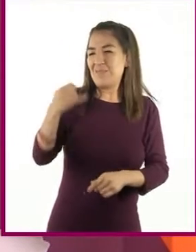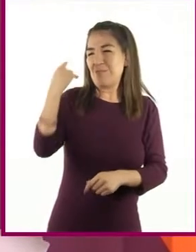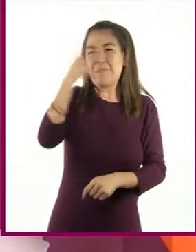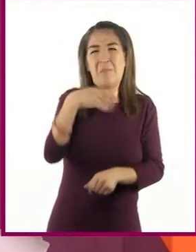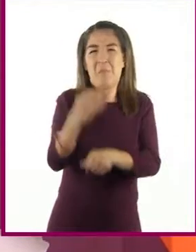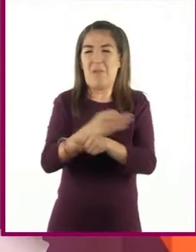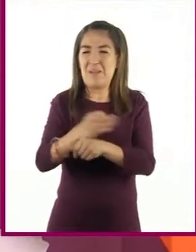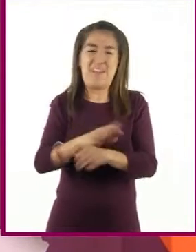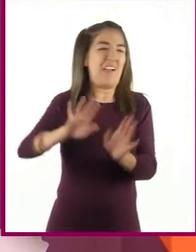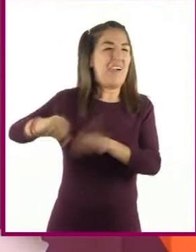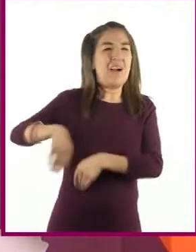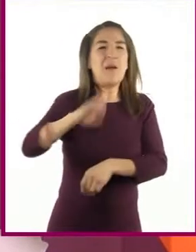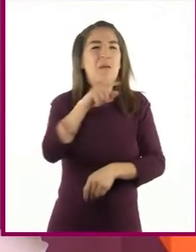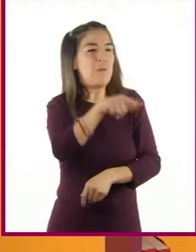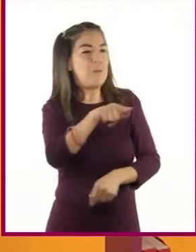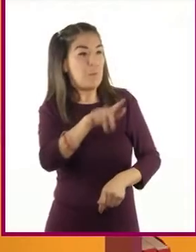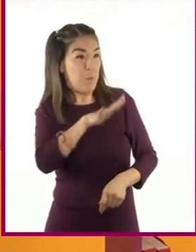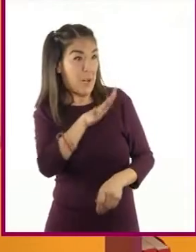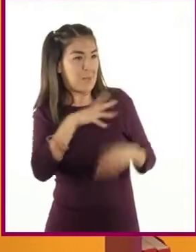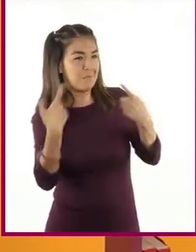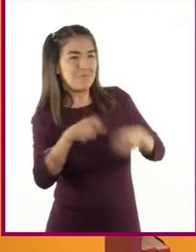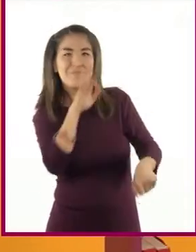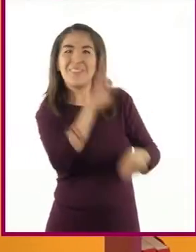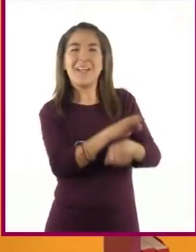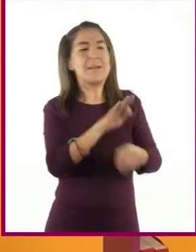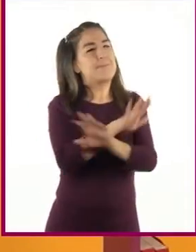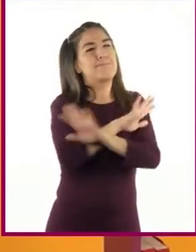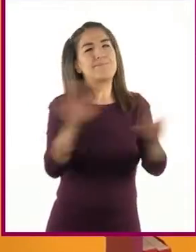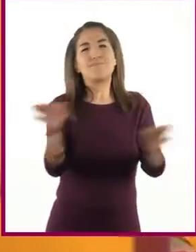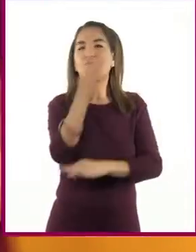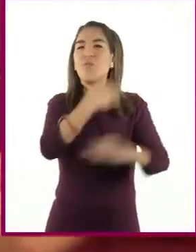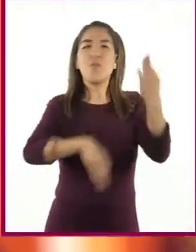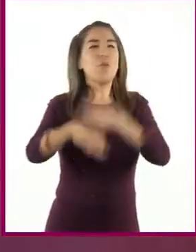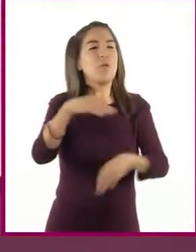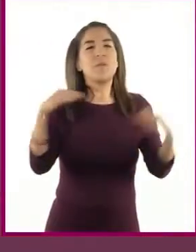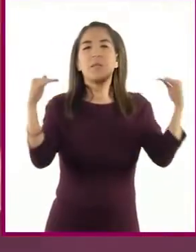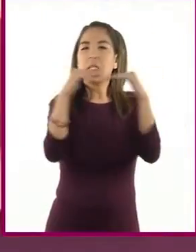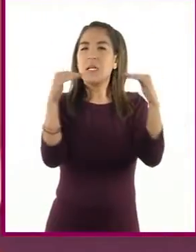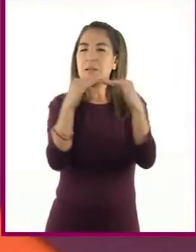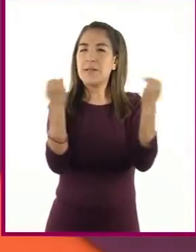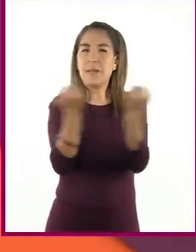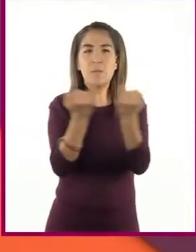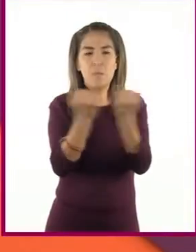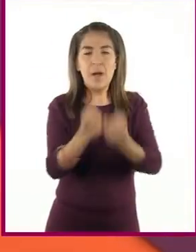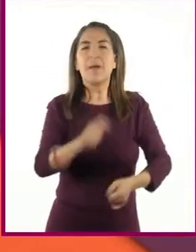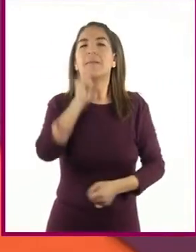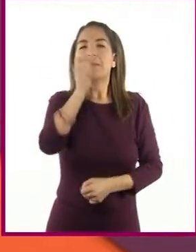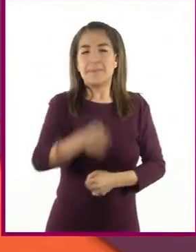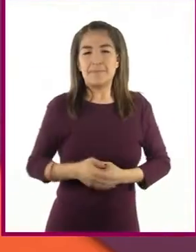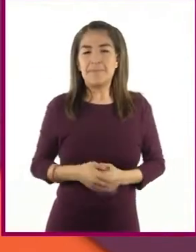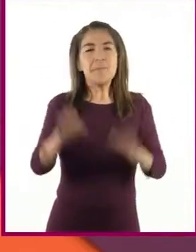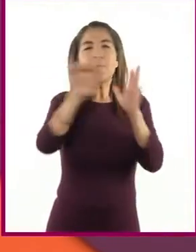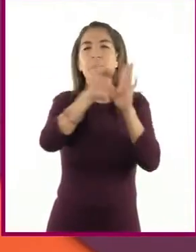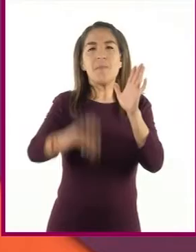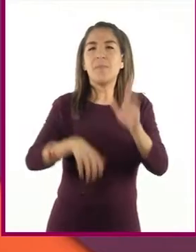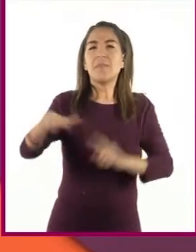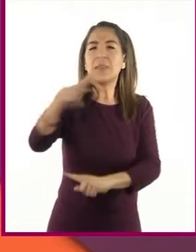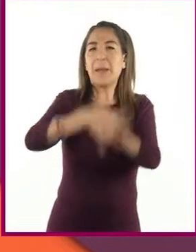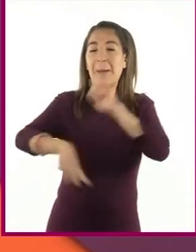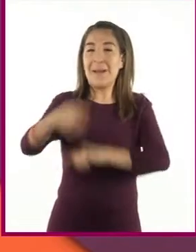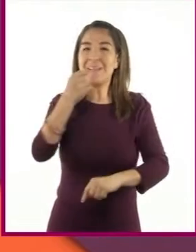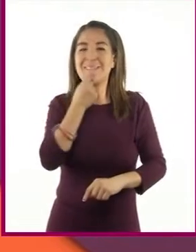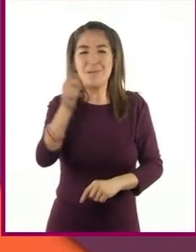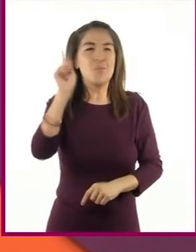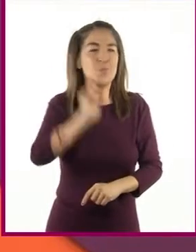prejuicios o tratos diferenciados por razones inapropiadas. Tomemos de nuevo el caso de la población infantil